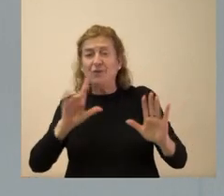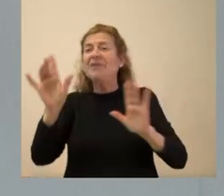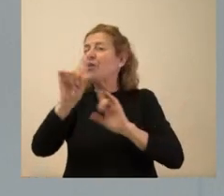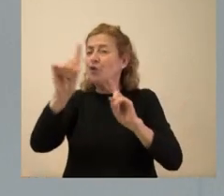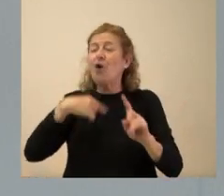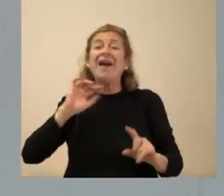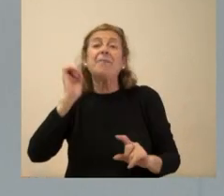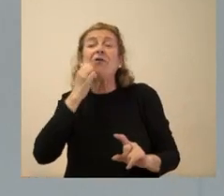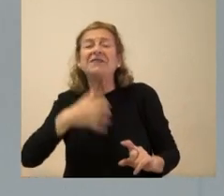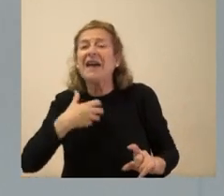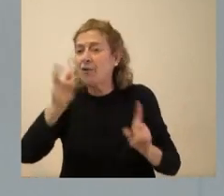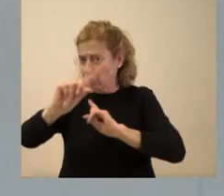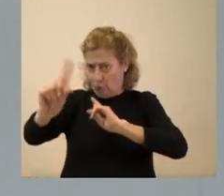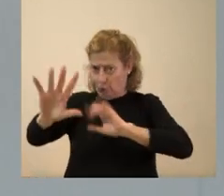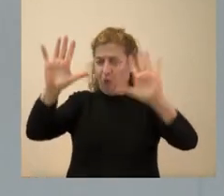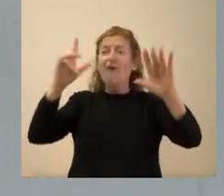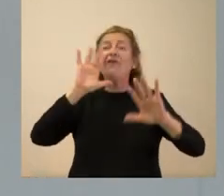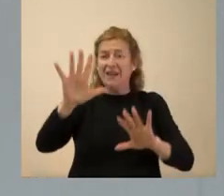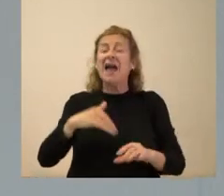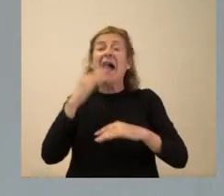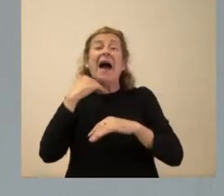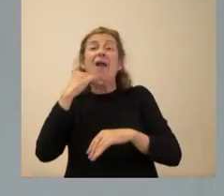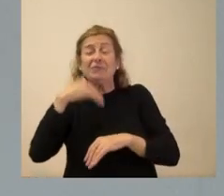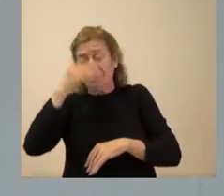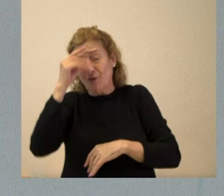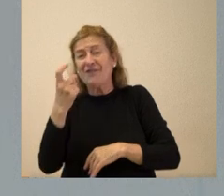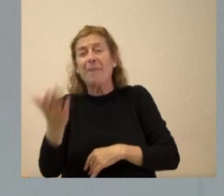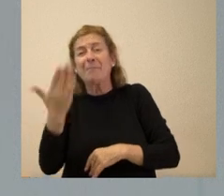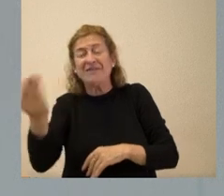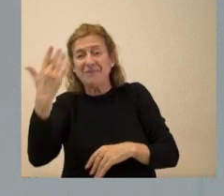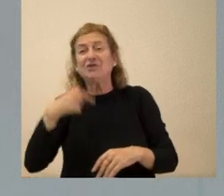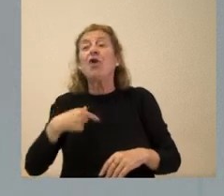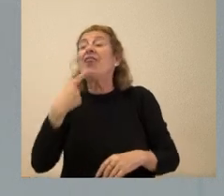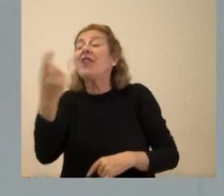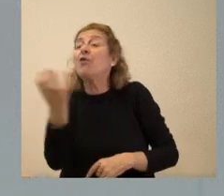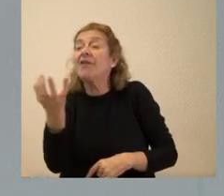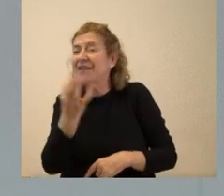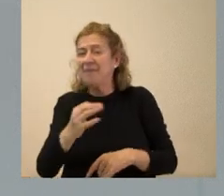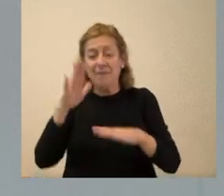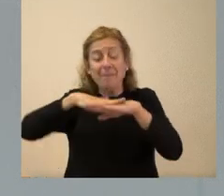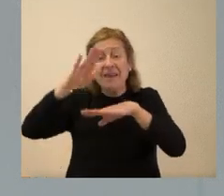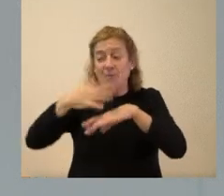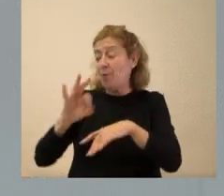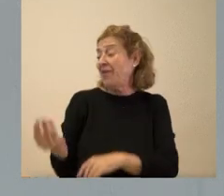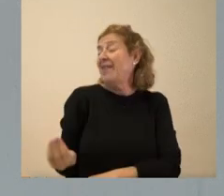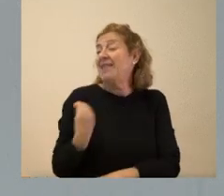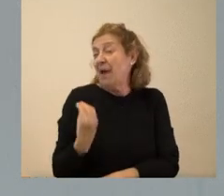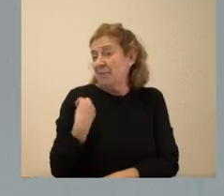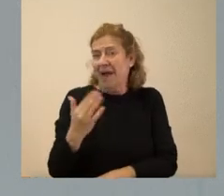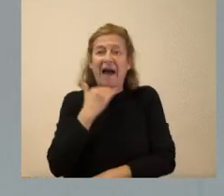es que me haya quejado fíjese incluso algunas de ellas son insuficientes lo que manifiesto es que lógicamente al menos podían habernos llamado